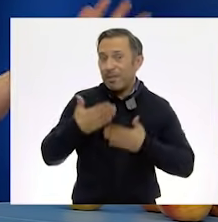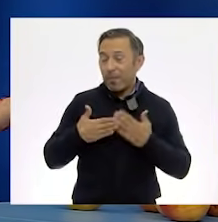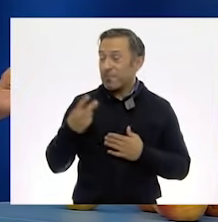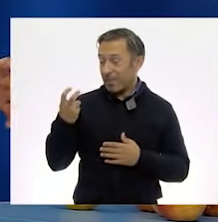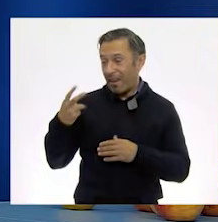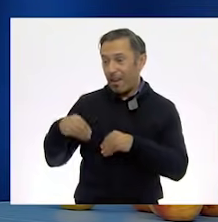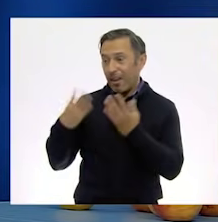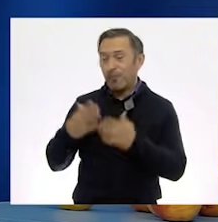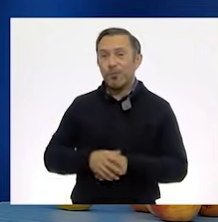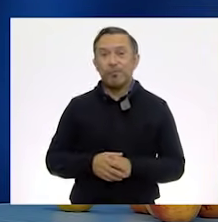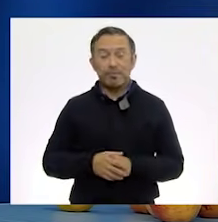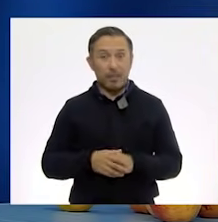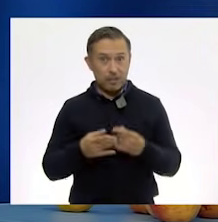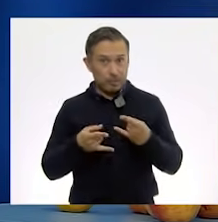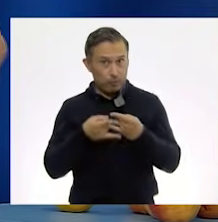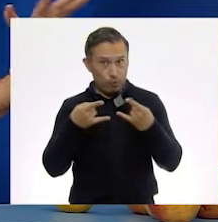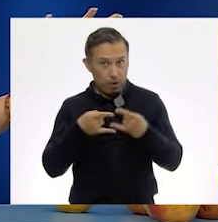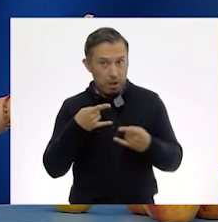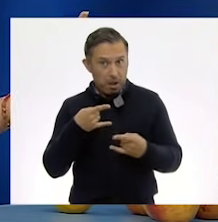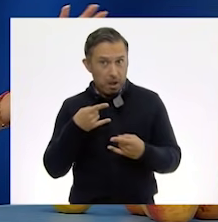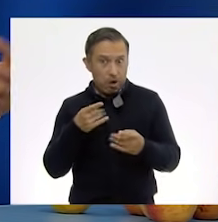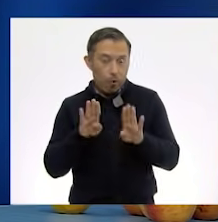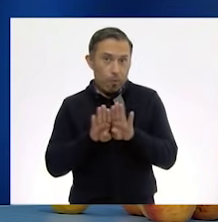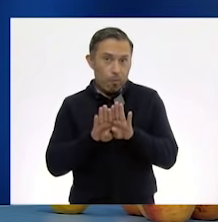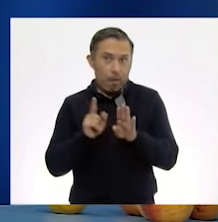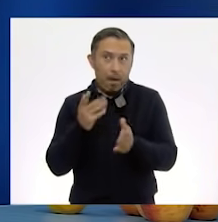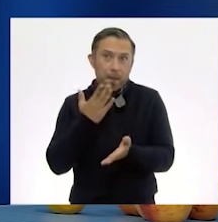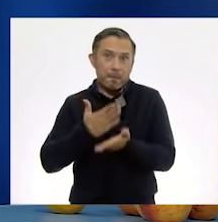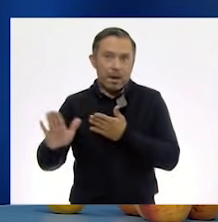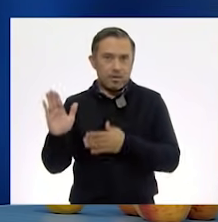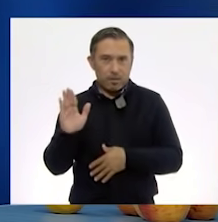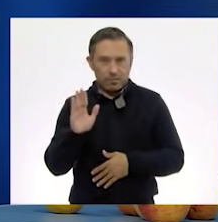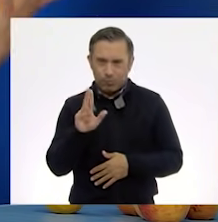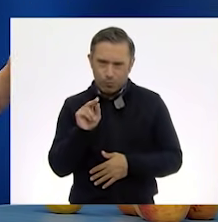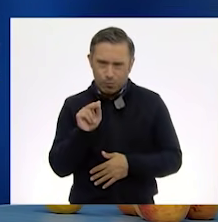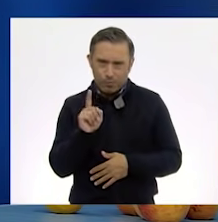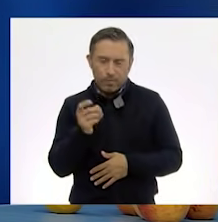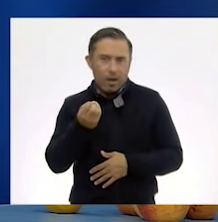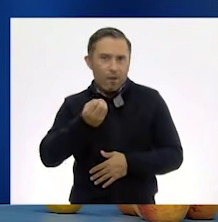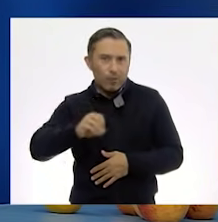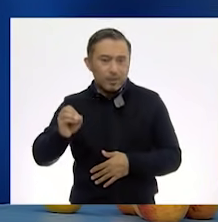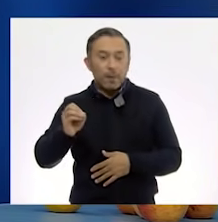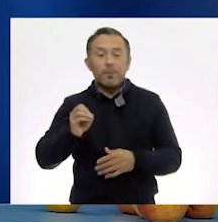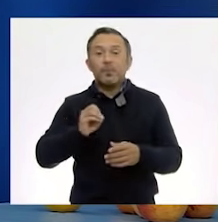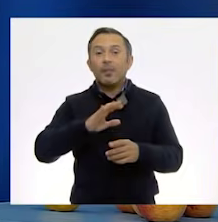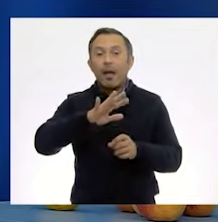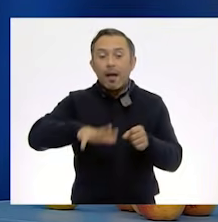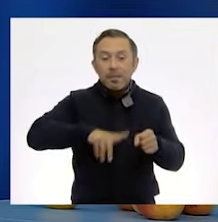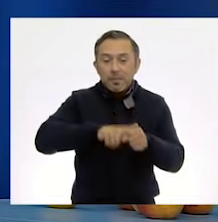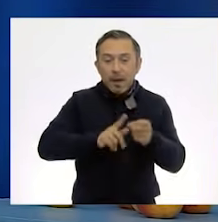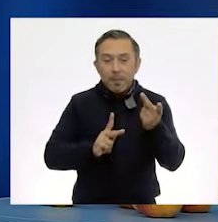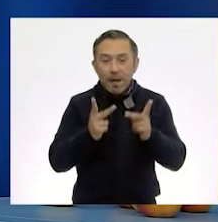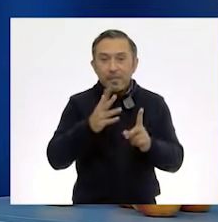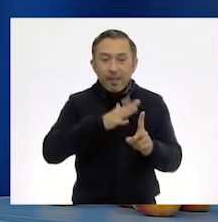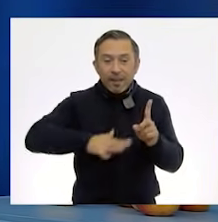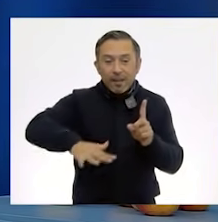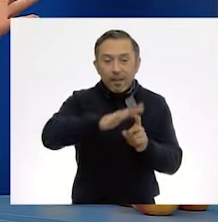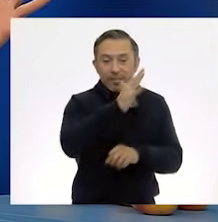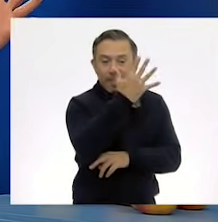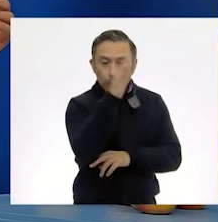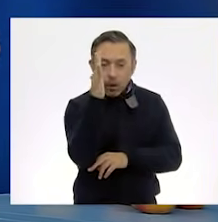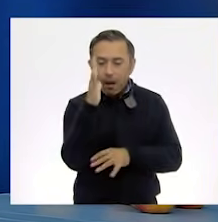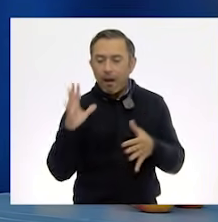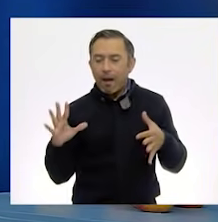historia no se da por sí sola como asignatura aparte. Entonces, pues realmente las regiones naturales también tienen mucho que ver y lo podemos conectar